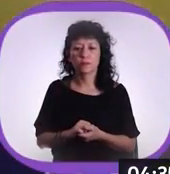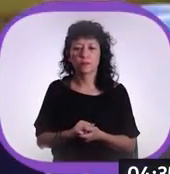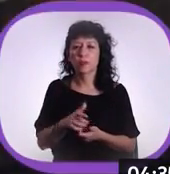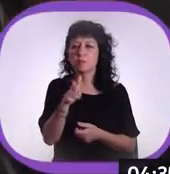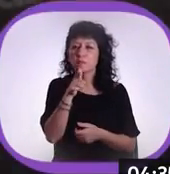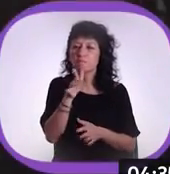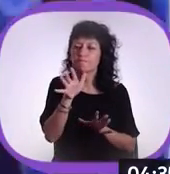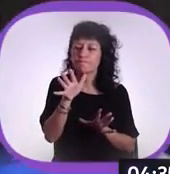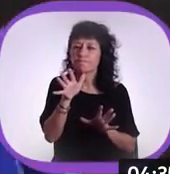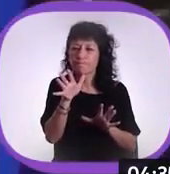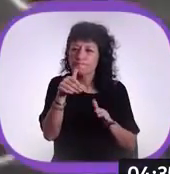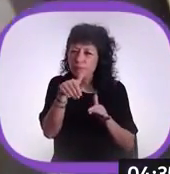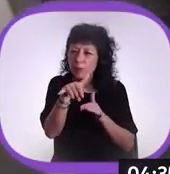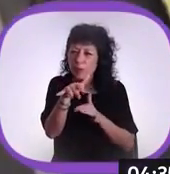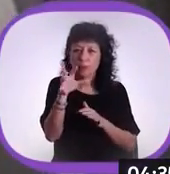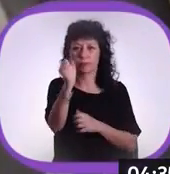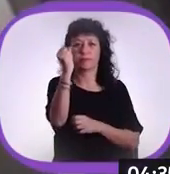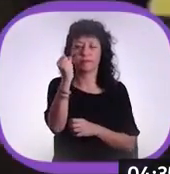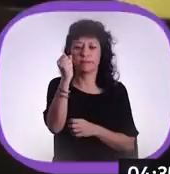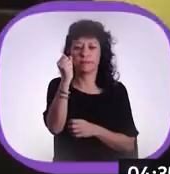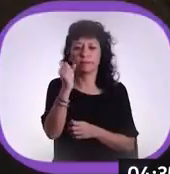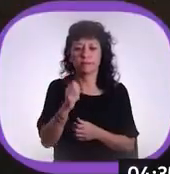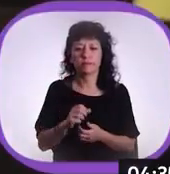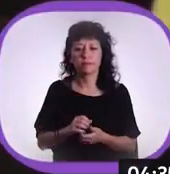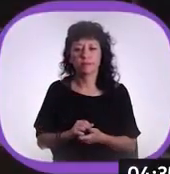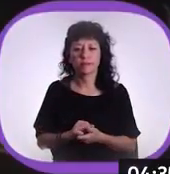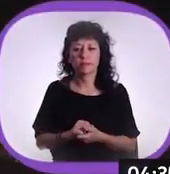Creo que ya lo tengo.